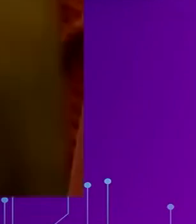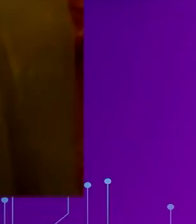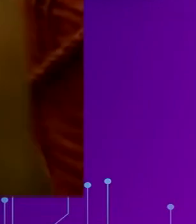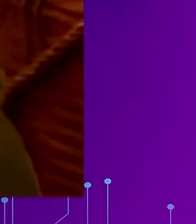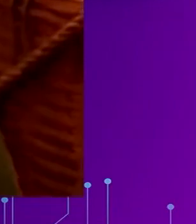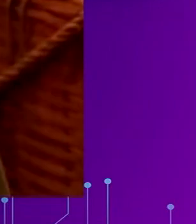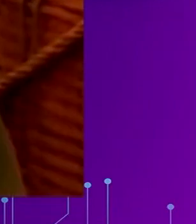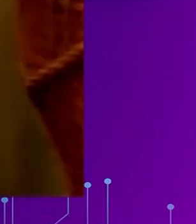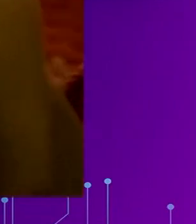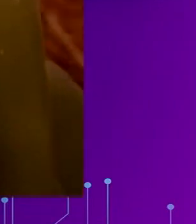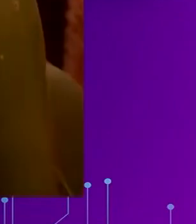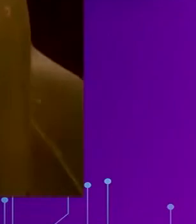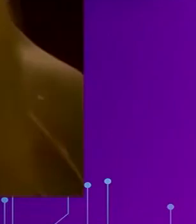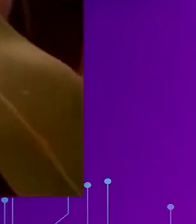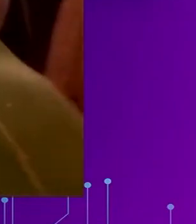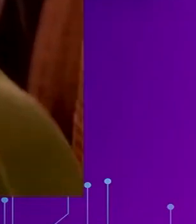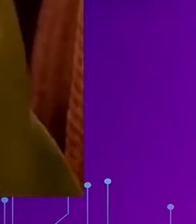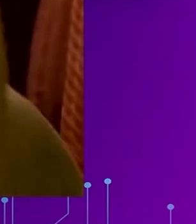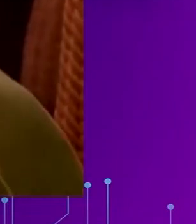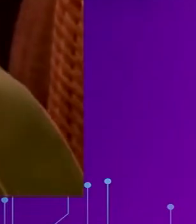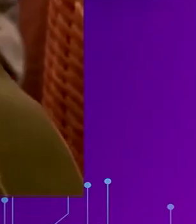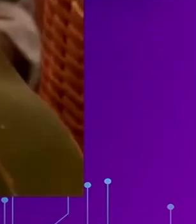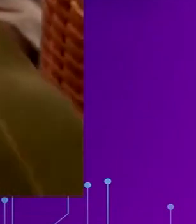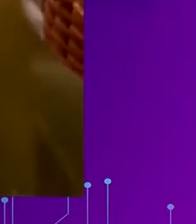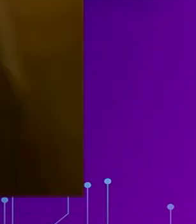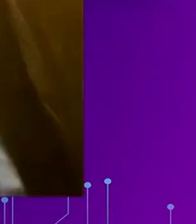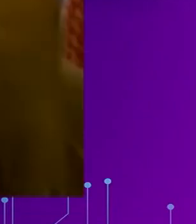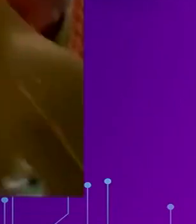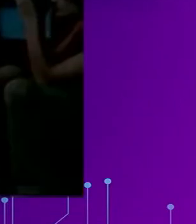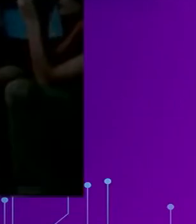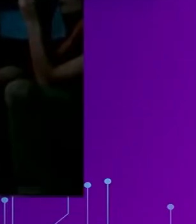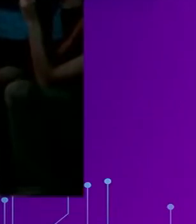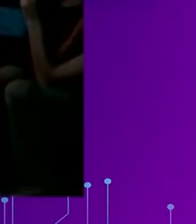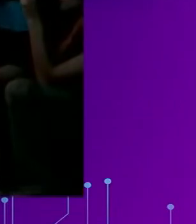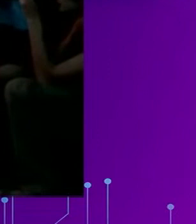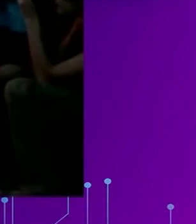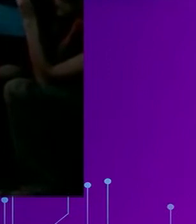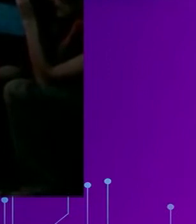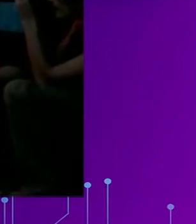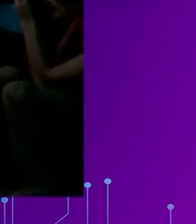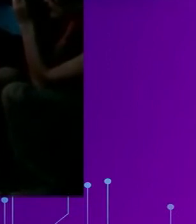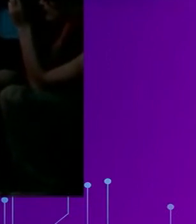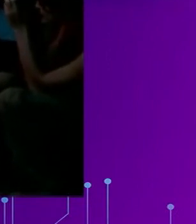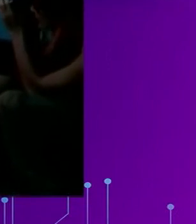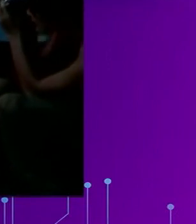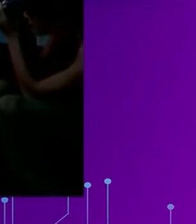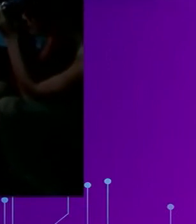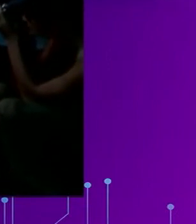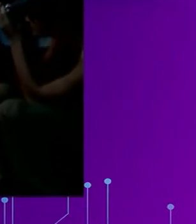tlascamatelía, llega tlalana, llega ticajope, porque ashkan tiene que matlan.